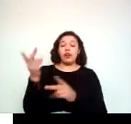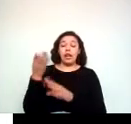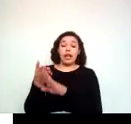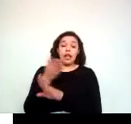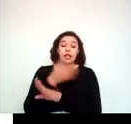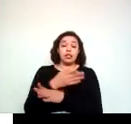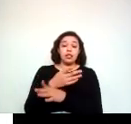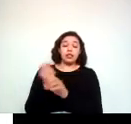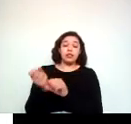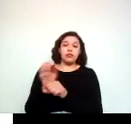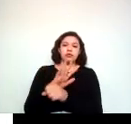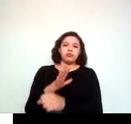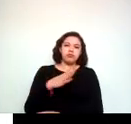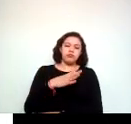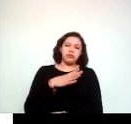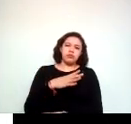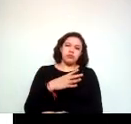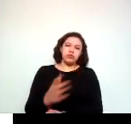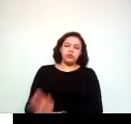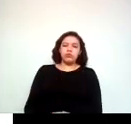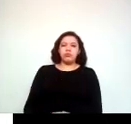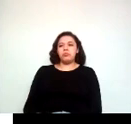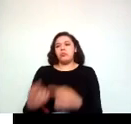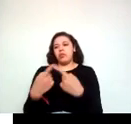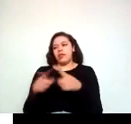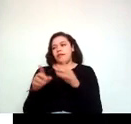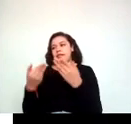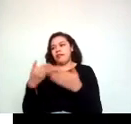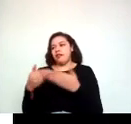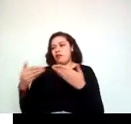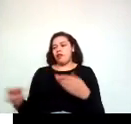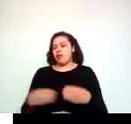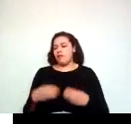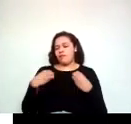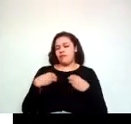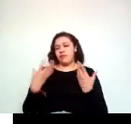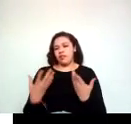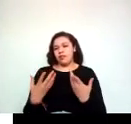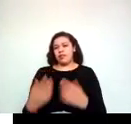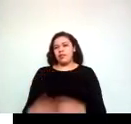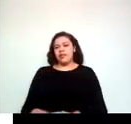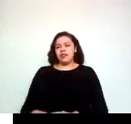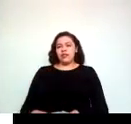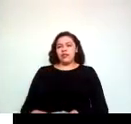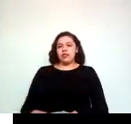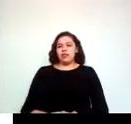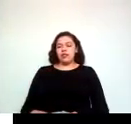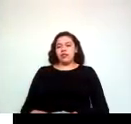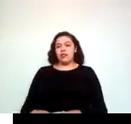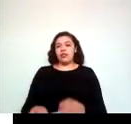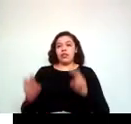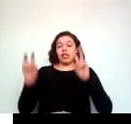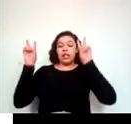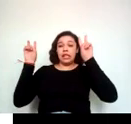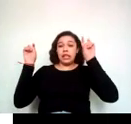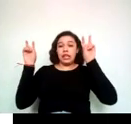pues tenía una tendencia completamente diferente a lo que estamos viendo últimamente, ¿no? Este tema de la pandemia nos ha sometido